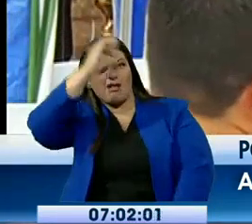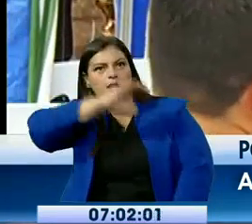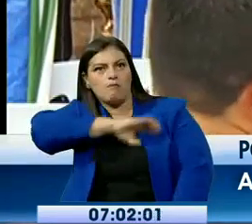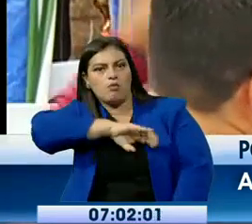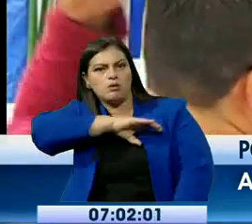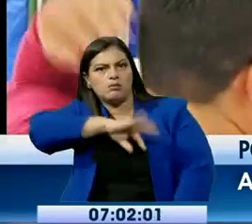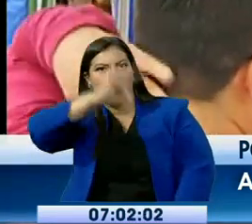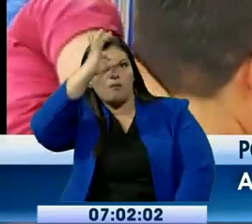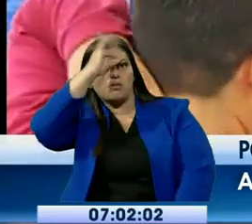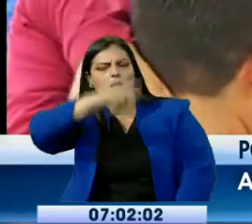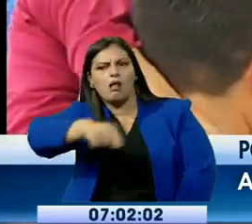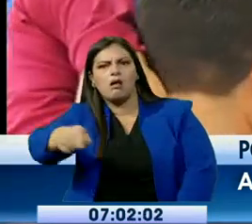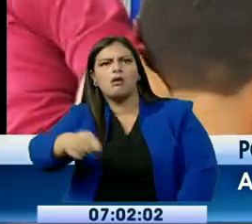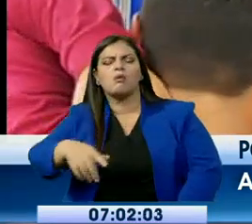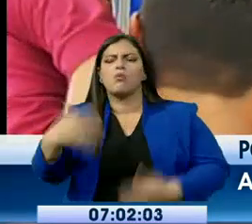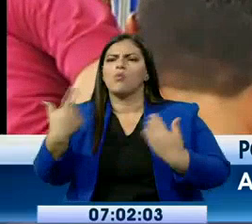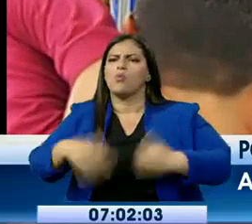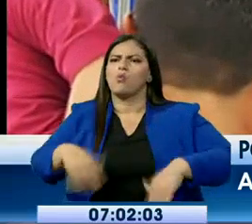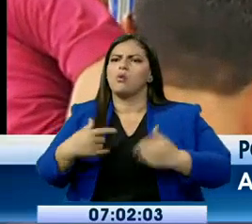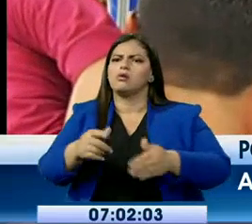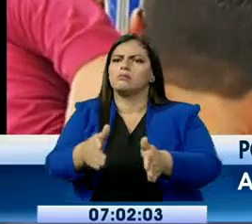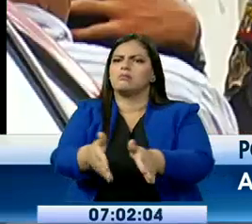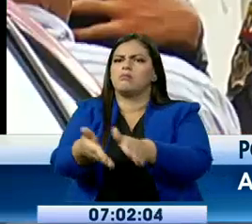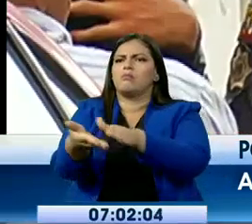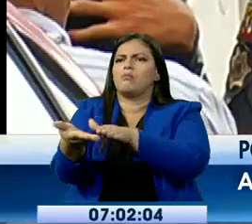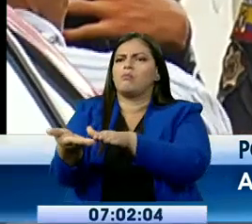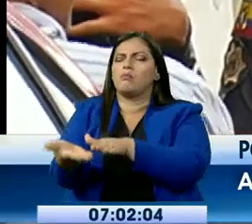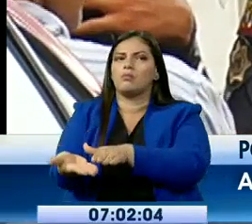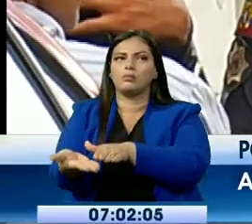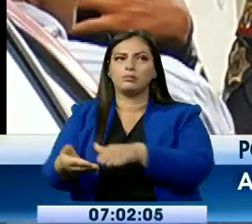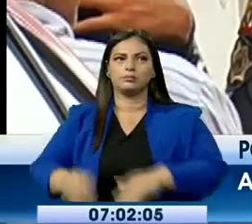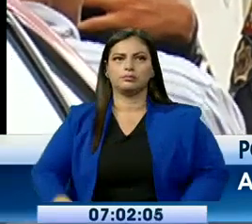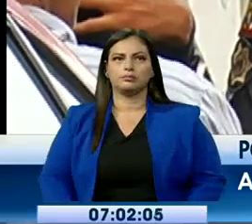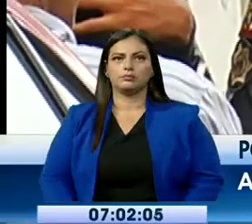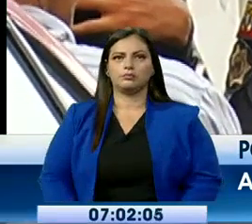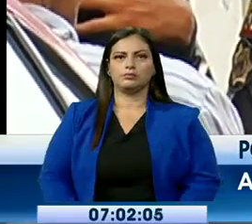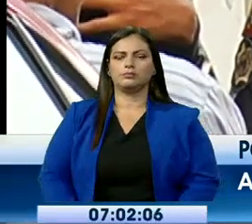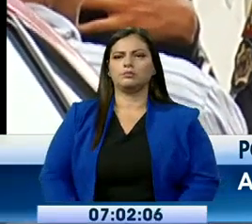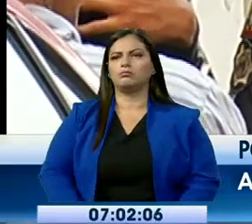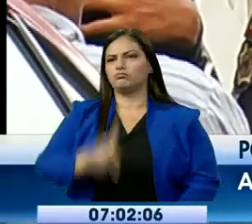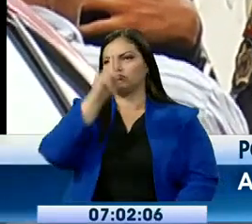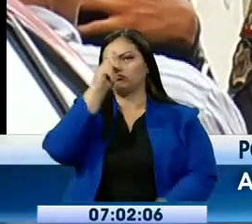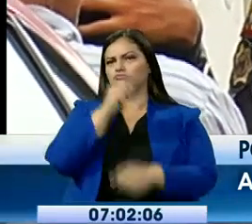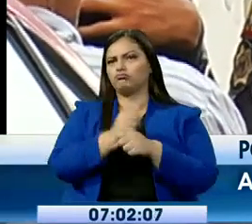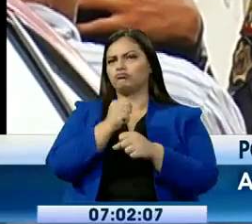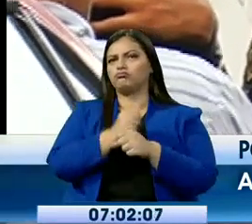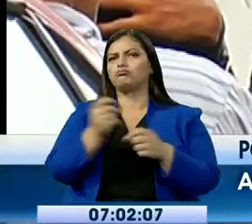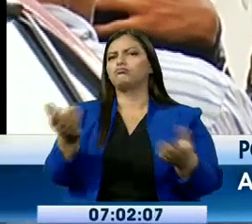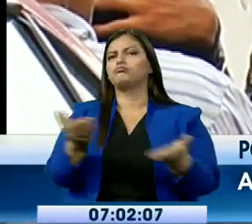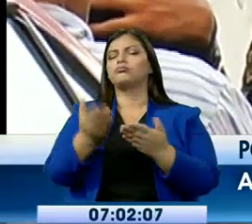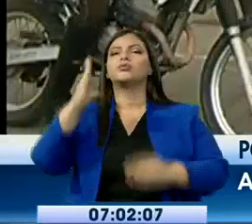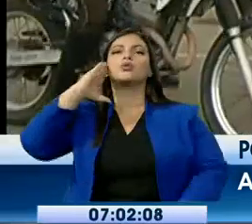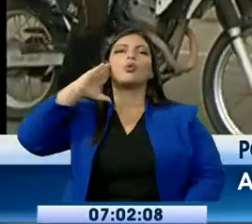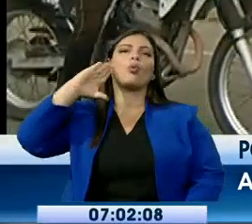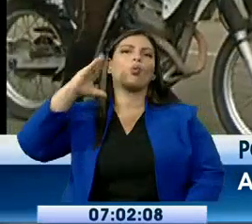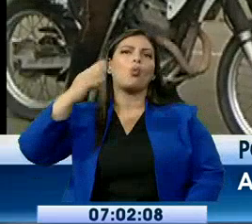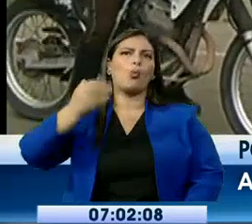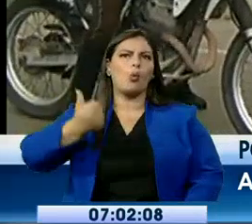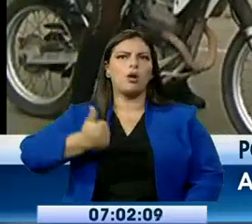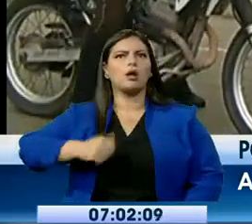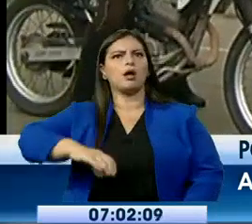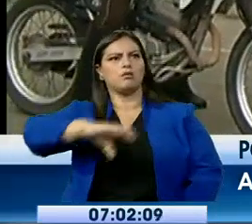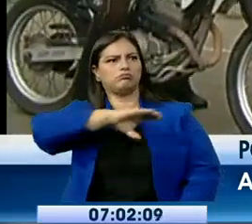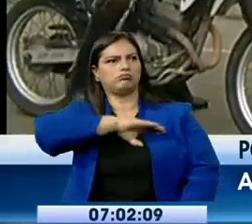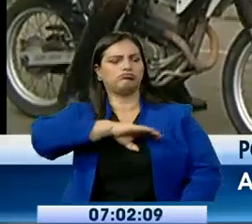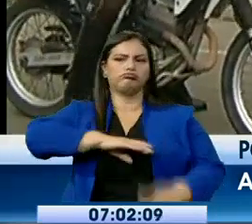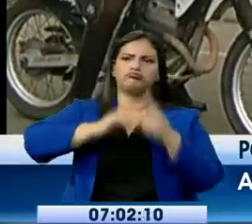agravado de la influenza H1N1. El uniformado prestaba servicio en la ciudad de Cuenca, desde donde llegó el fin de semana con